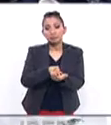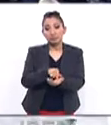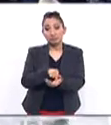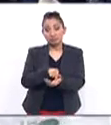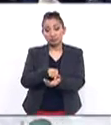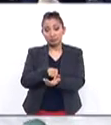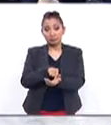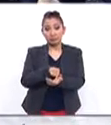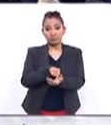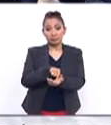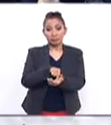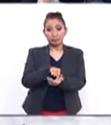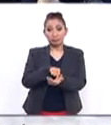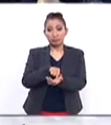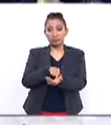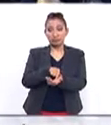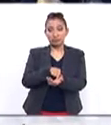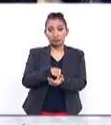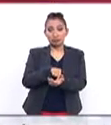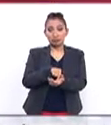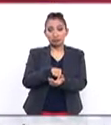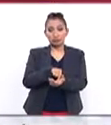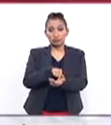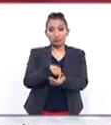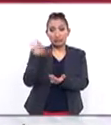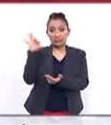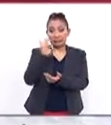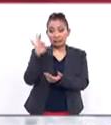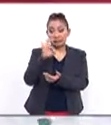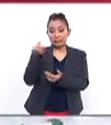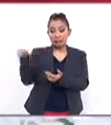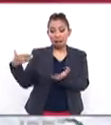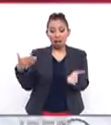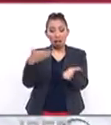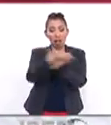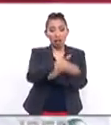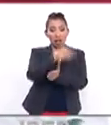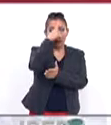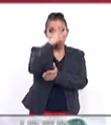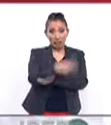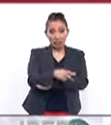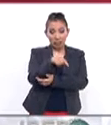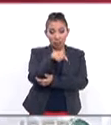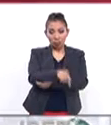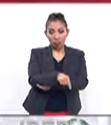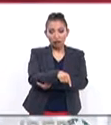si se introducen a nuestro territorio,